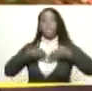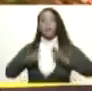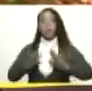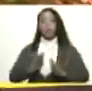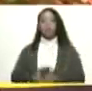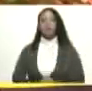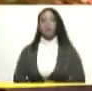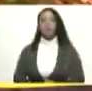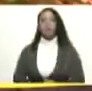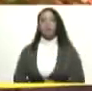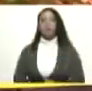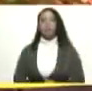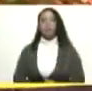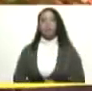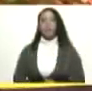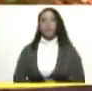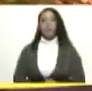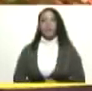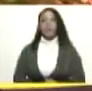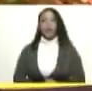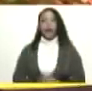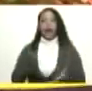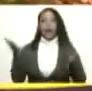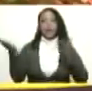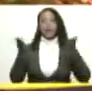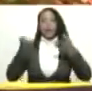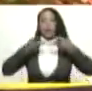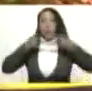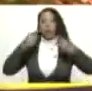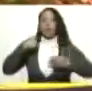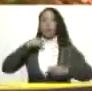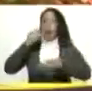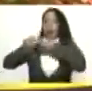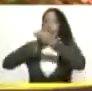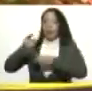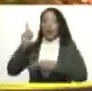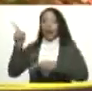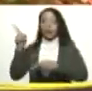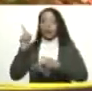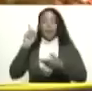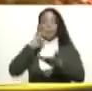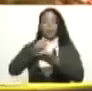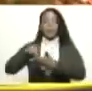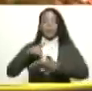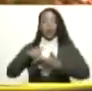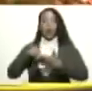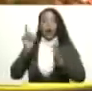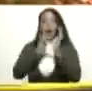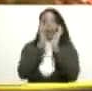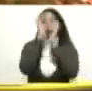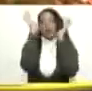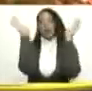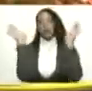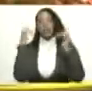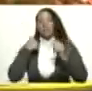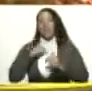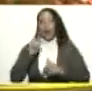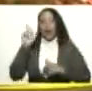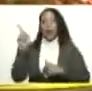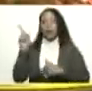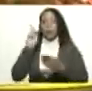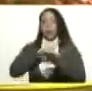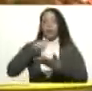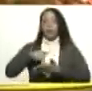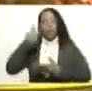ética, donde el servicio público tiene que ser un apostolado en Cristo, tiene que ser un apostolado